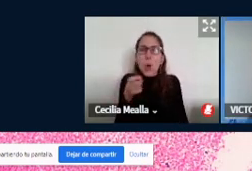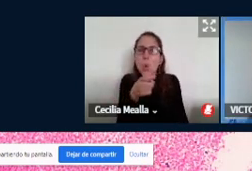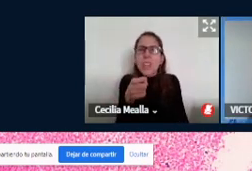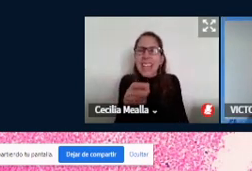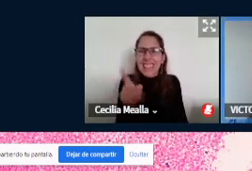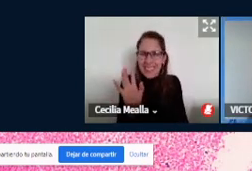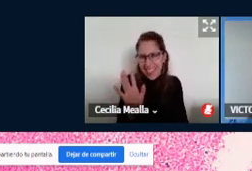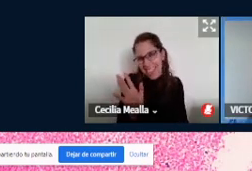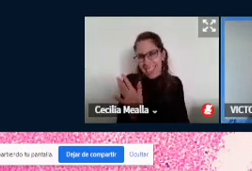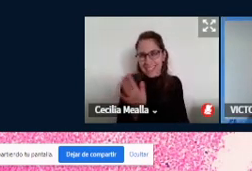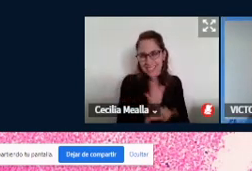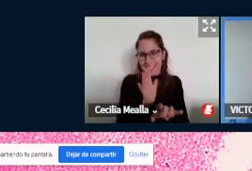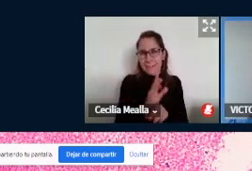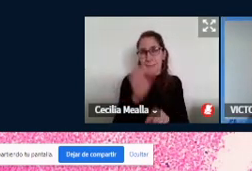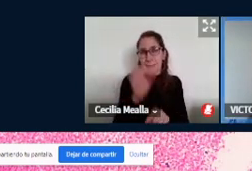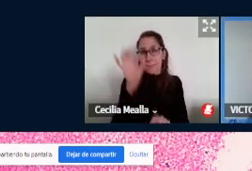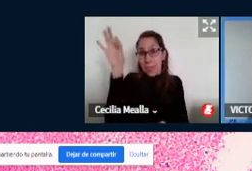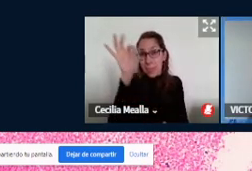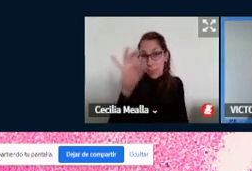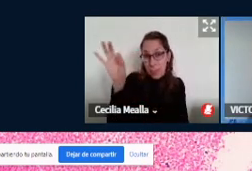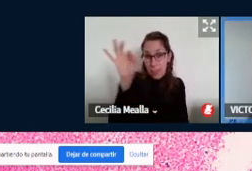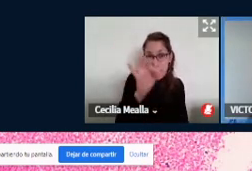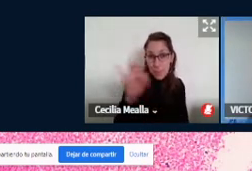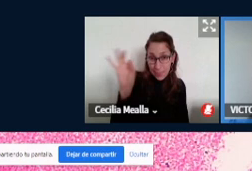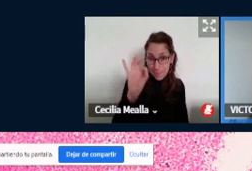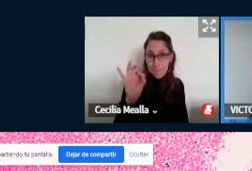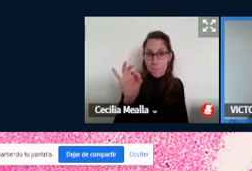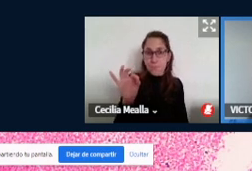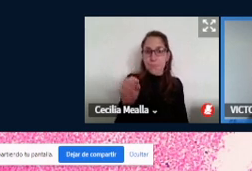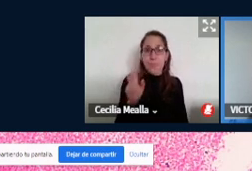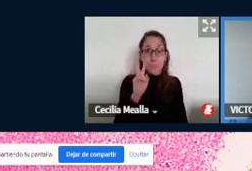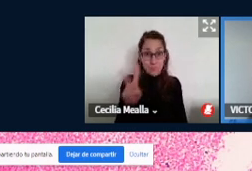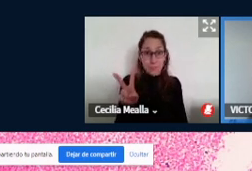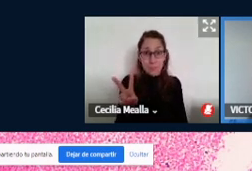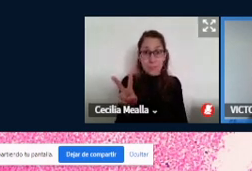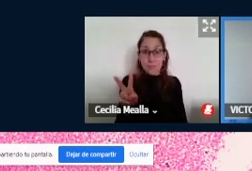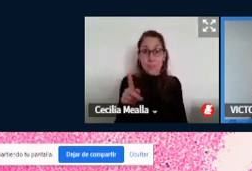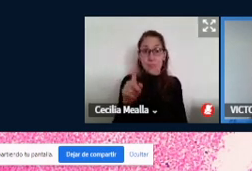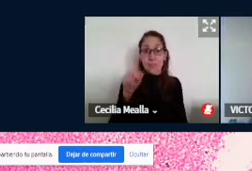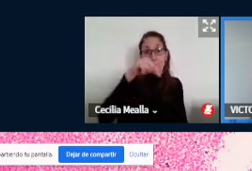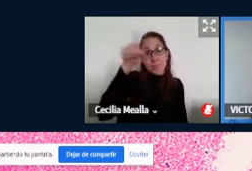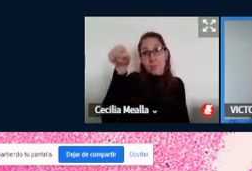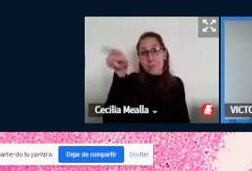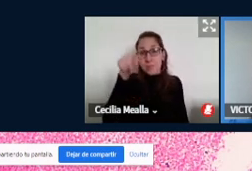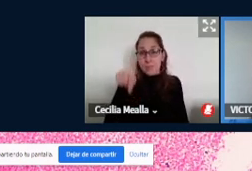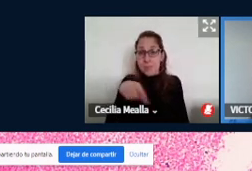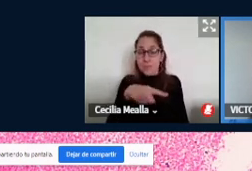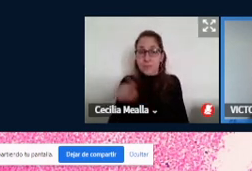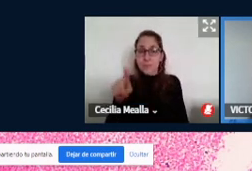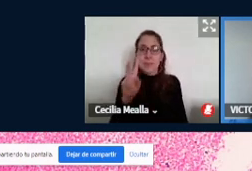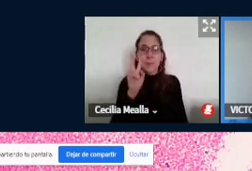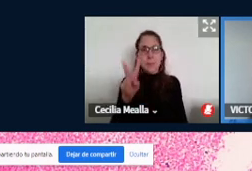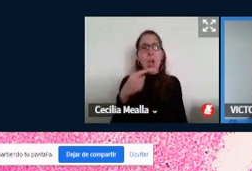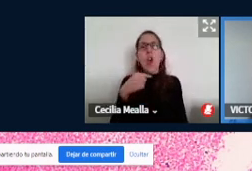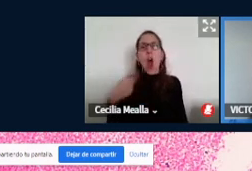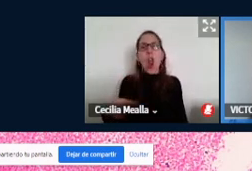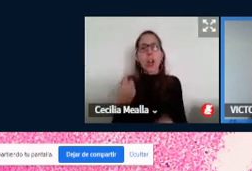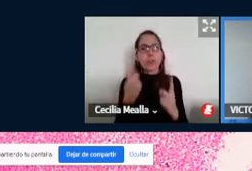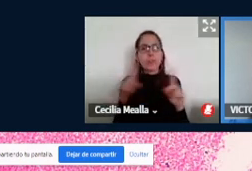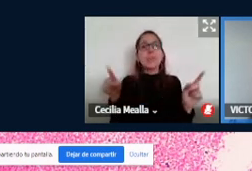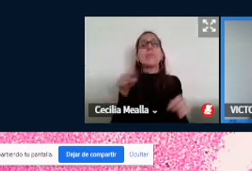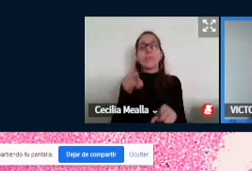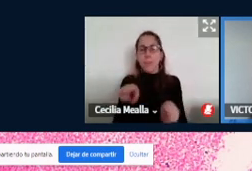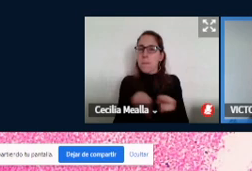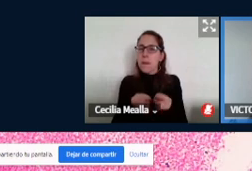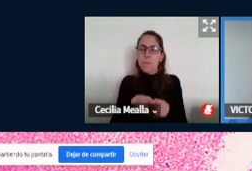gusanitos, ahí está. Estas líneas así como en zigzag, que se ven de otra coloración, eso también